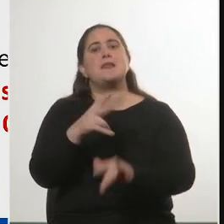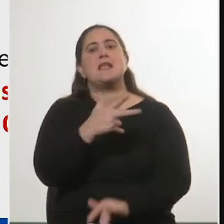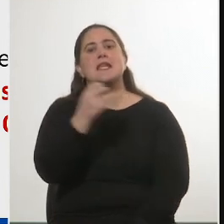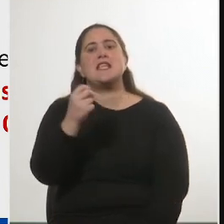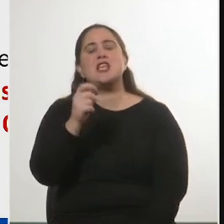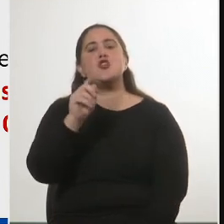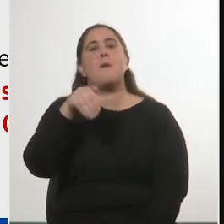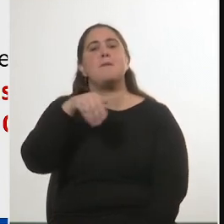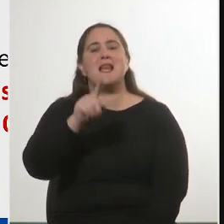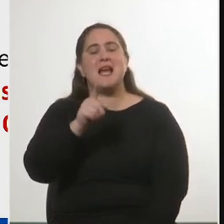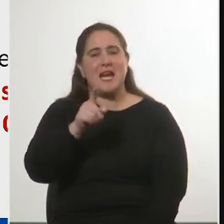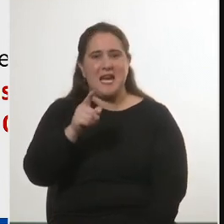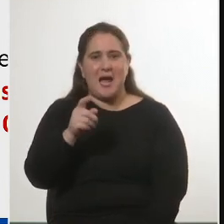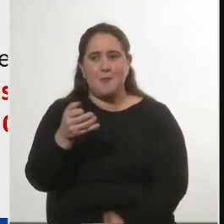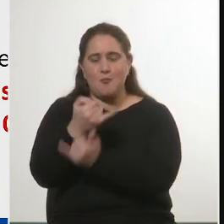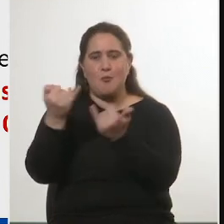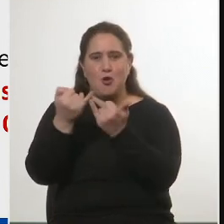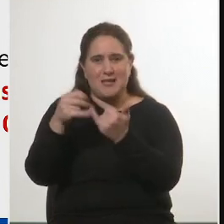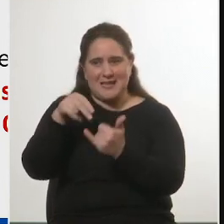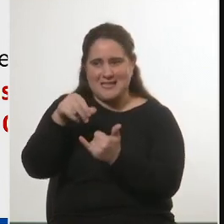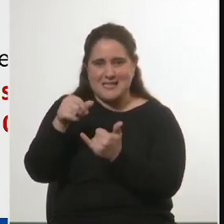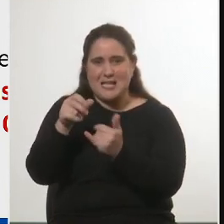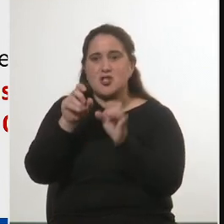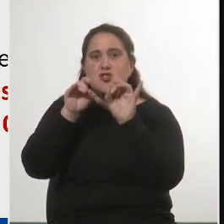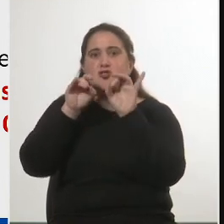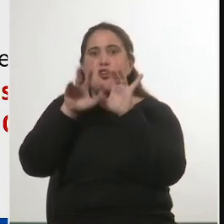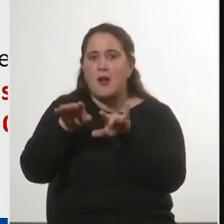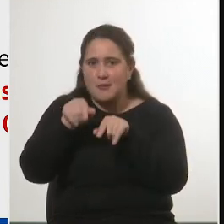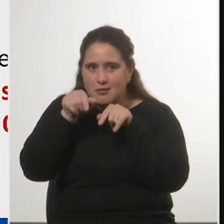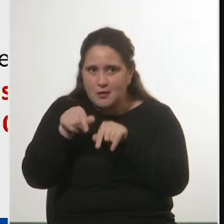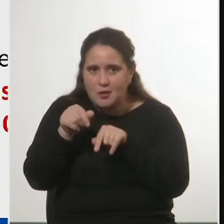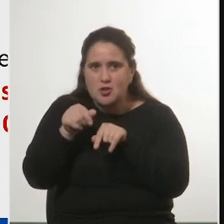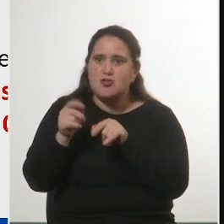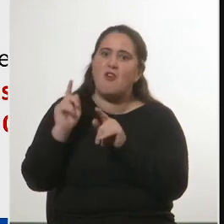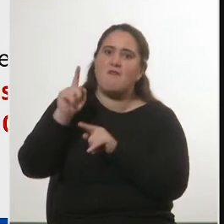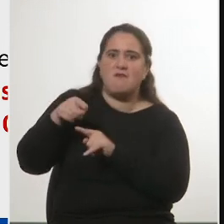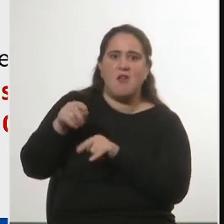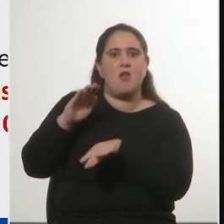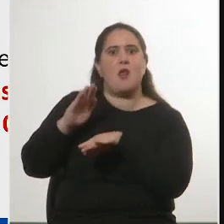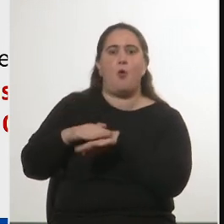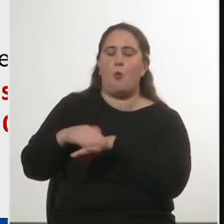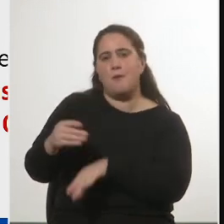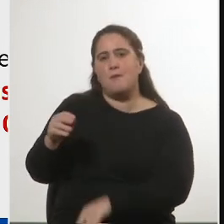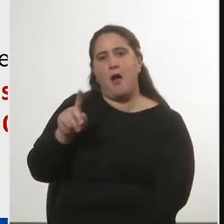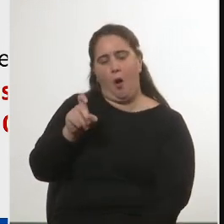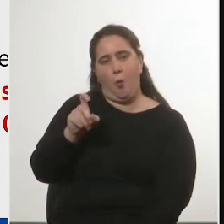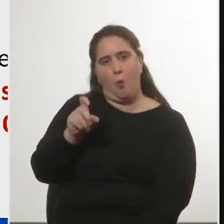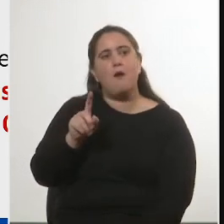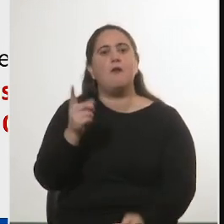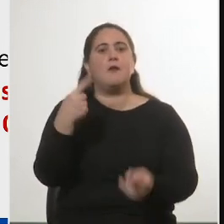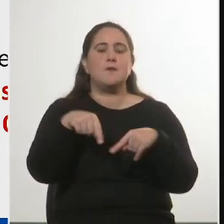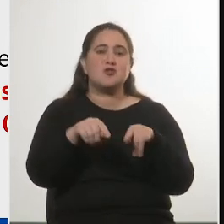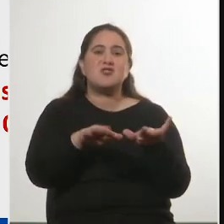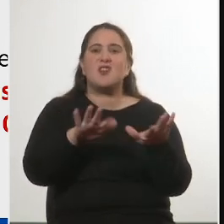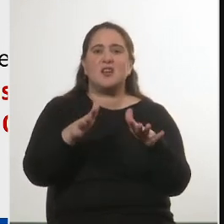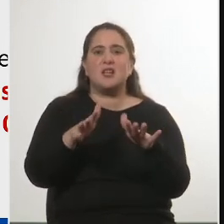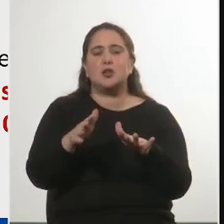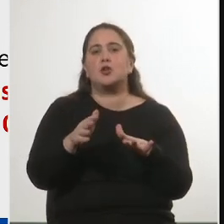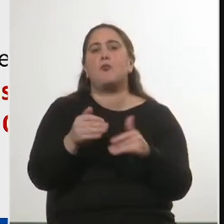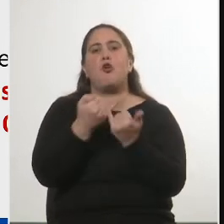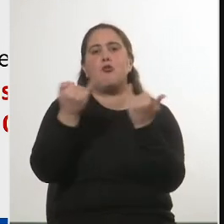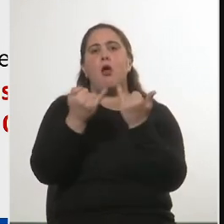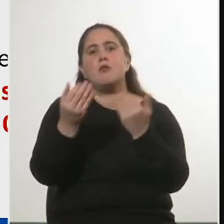300 miligramos diarios de ese sodio estarían consumiéndose por el agua. En términos relativos, lo que se